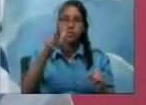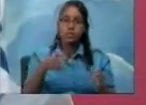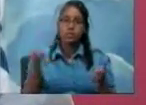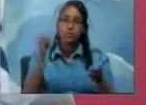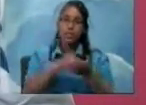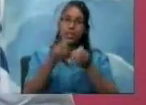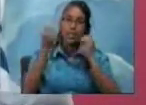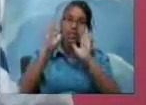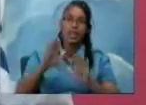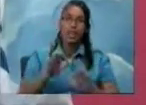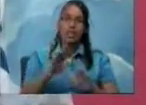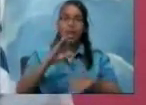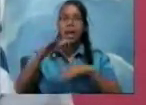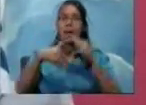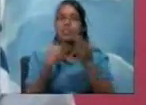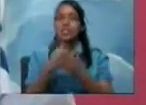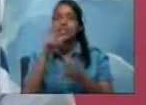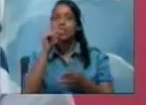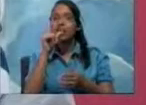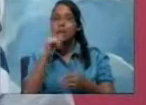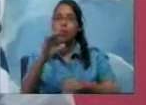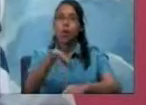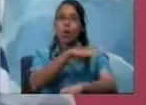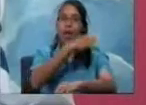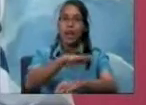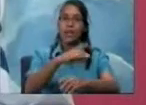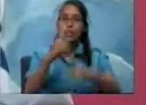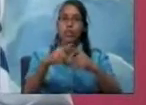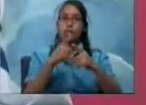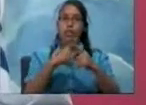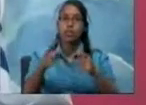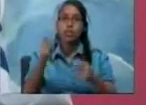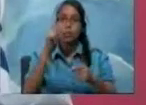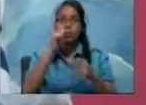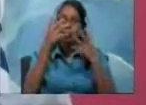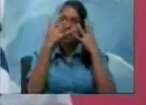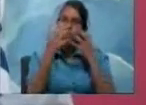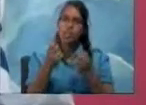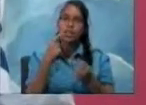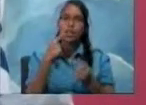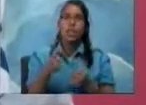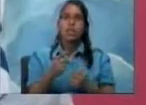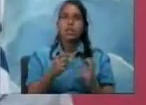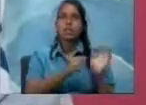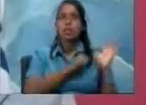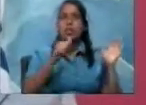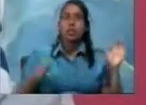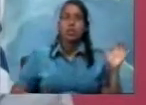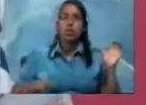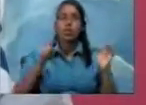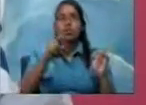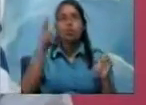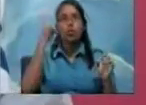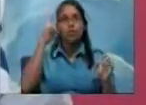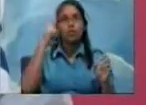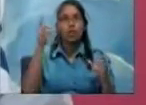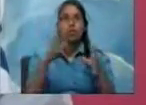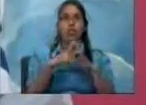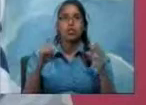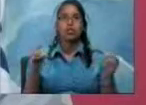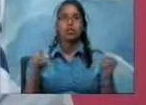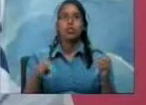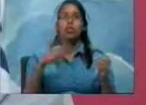hasta tres veces antes que el gallo cante entonces Pedro se entristece y le dice Señor tú lo sabes todo